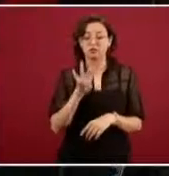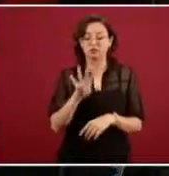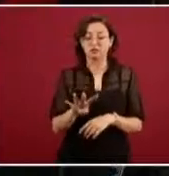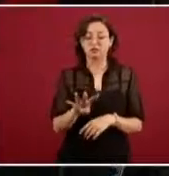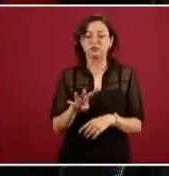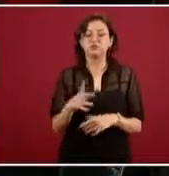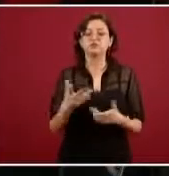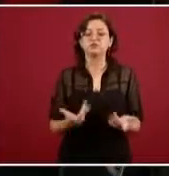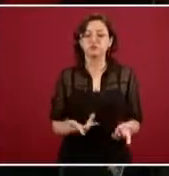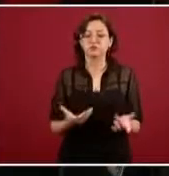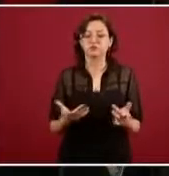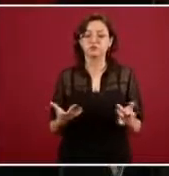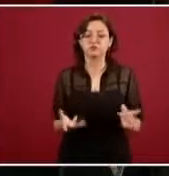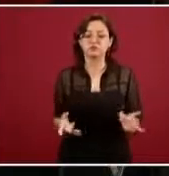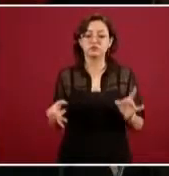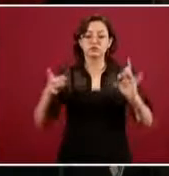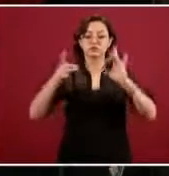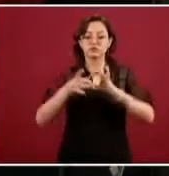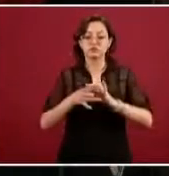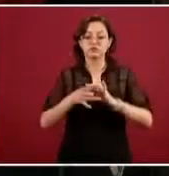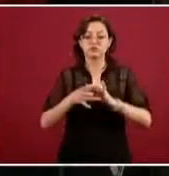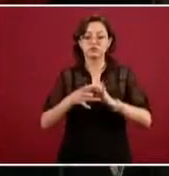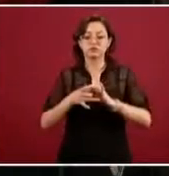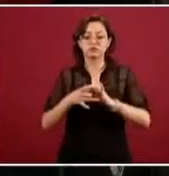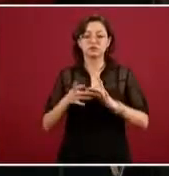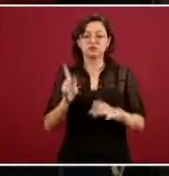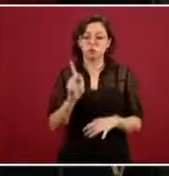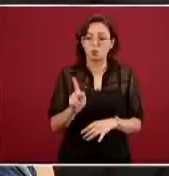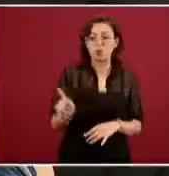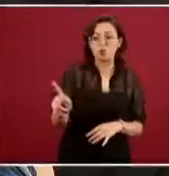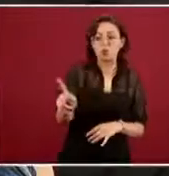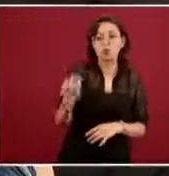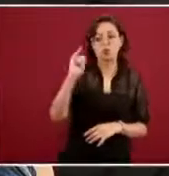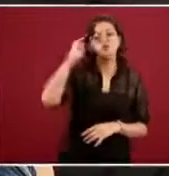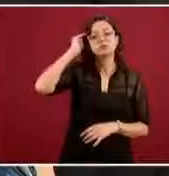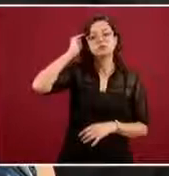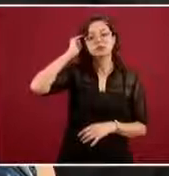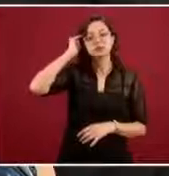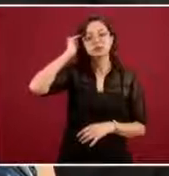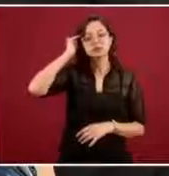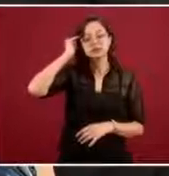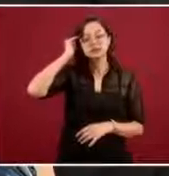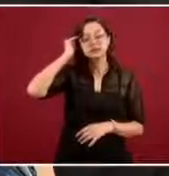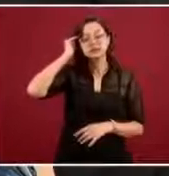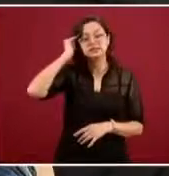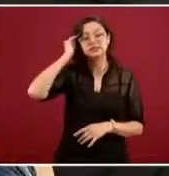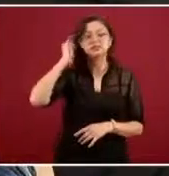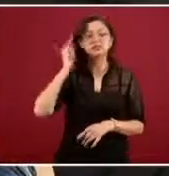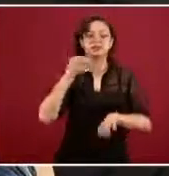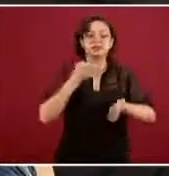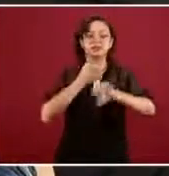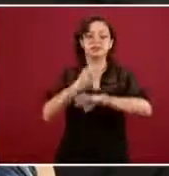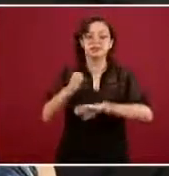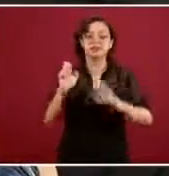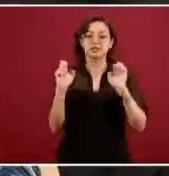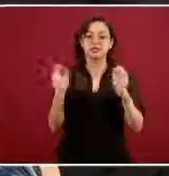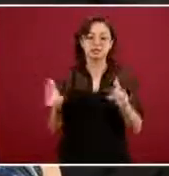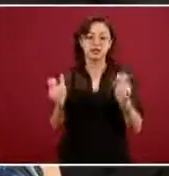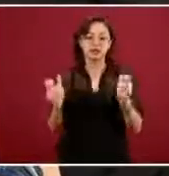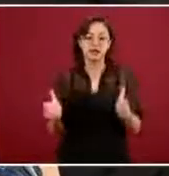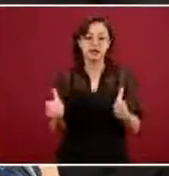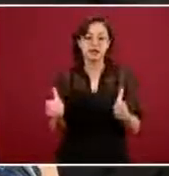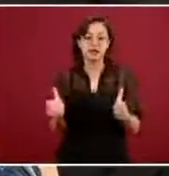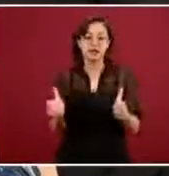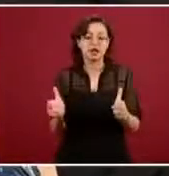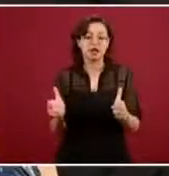también relacionado particularmente también con pueblos indígenas. En el estado de Chiapas, por ejemplo, hay